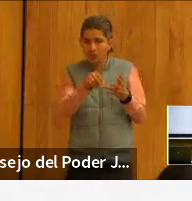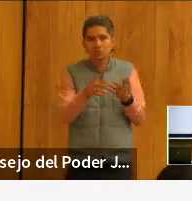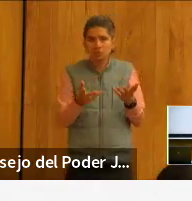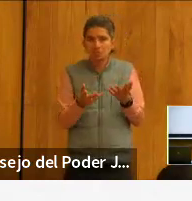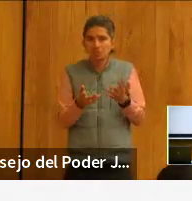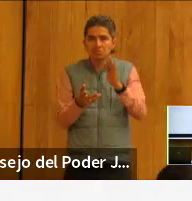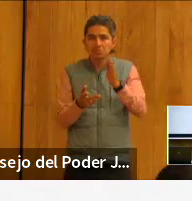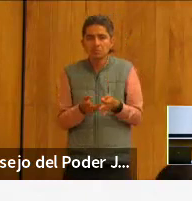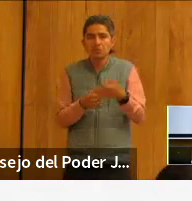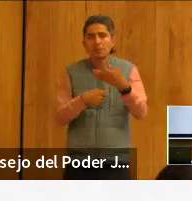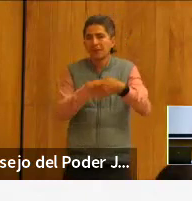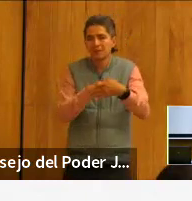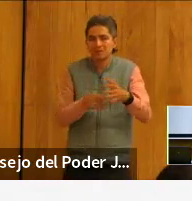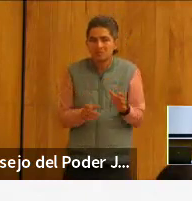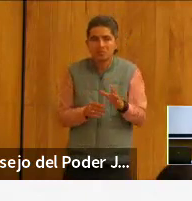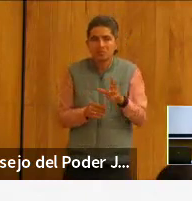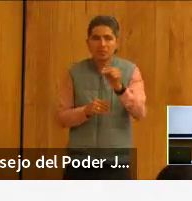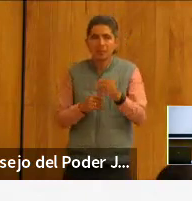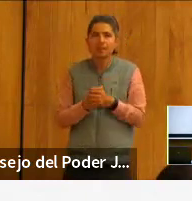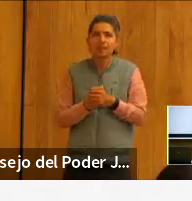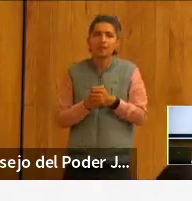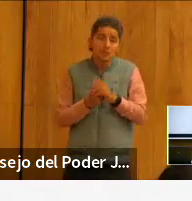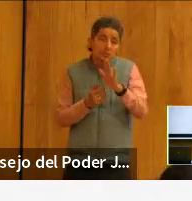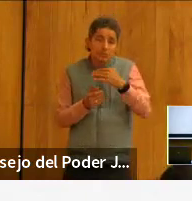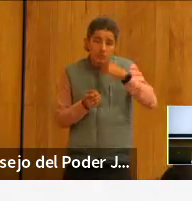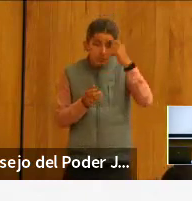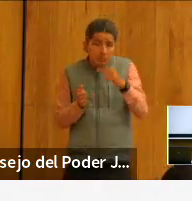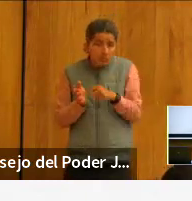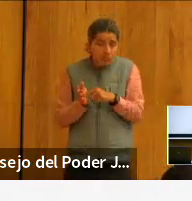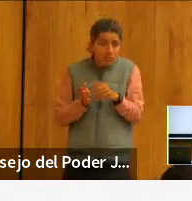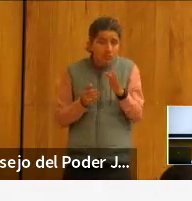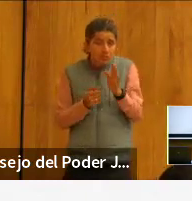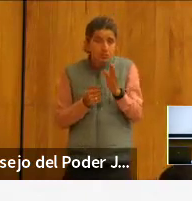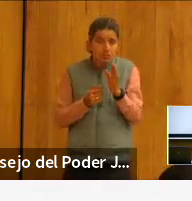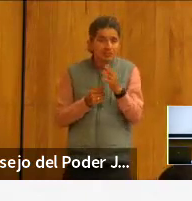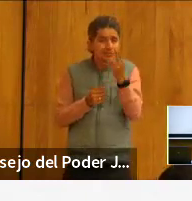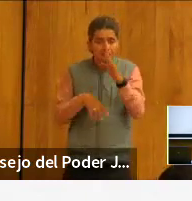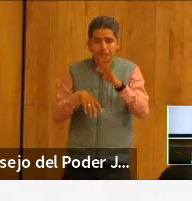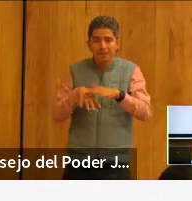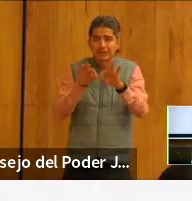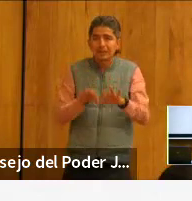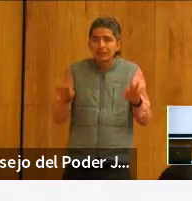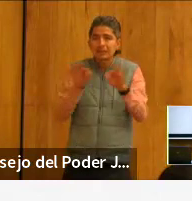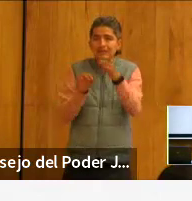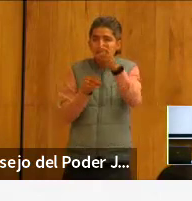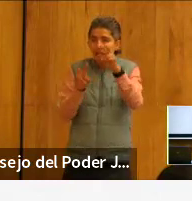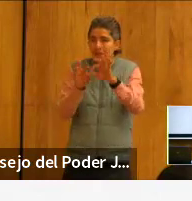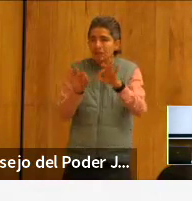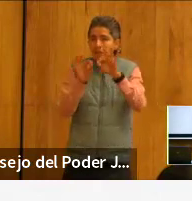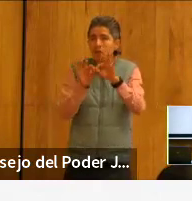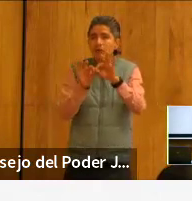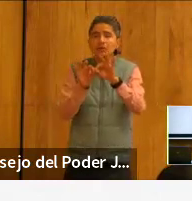Esto provisional. Y pues yo creo que hay que tener bien importante este tema de en